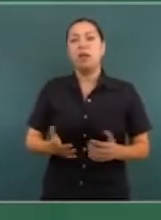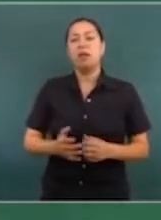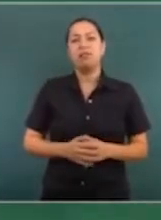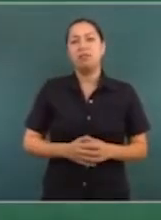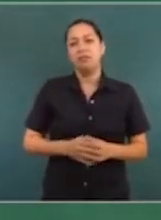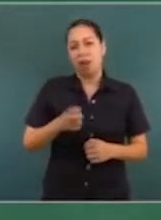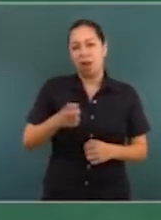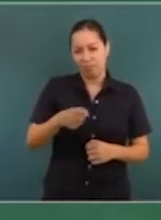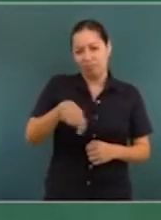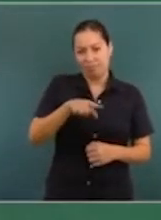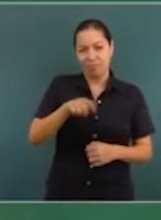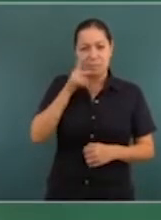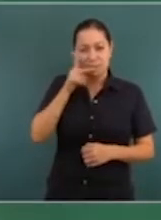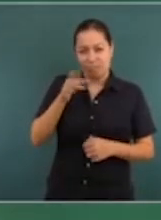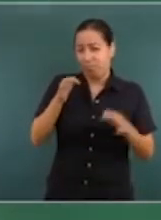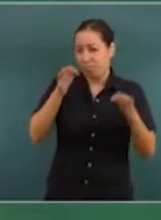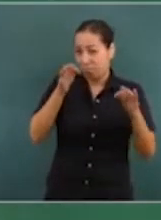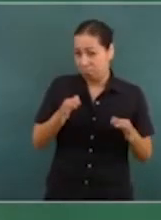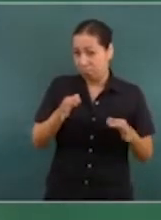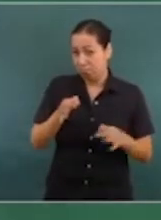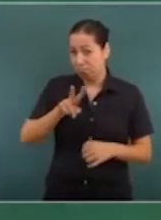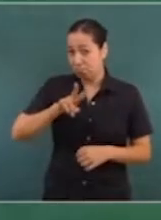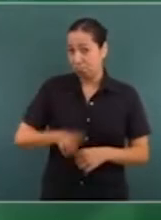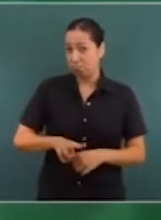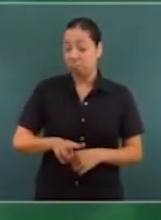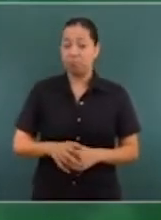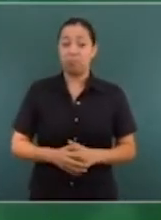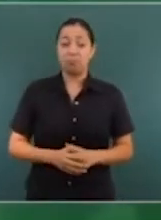Es un papa excepcional.